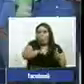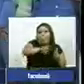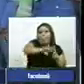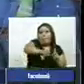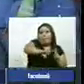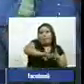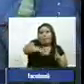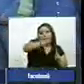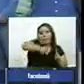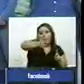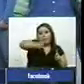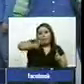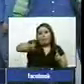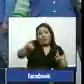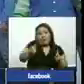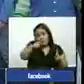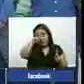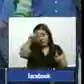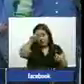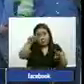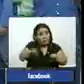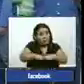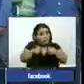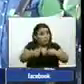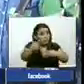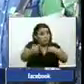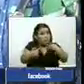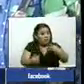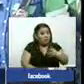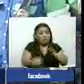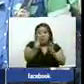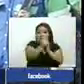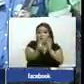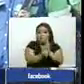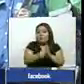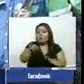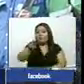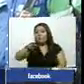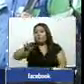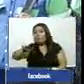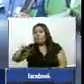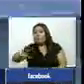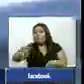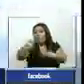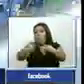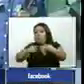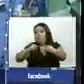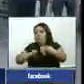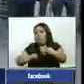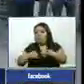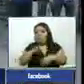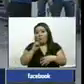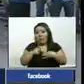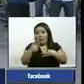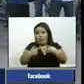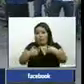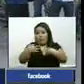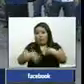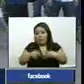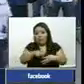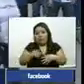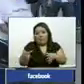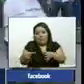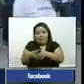cuotas laborales en violación al artículo 245 del Código Penal. Por este motivo, el Sindicato de